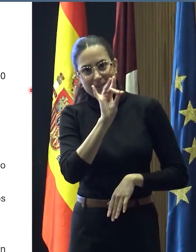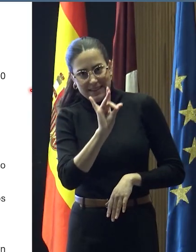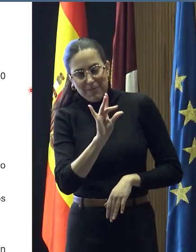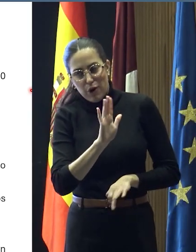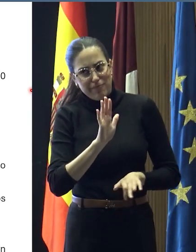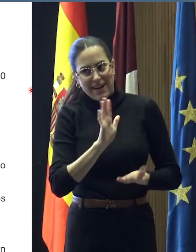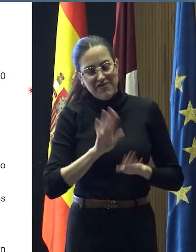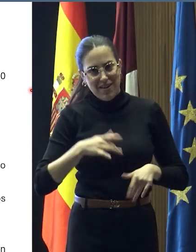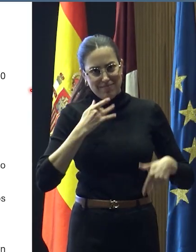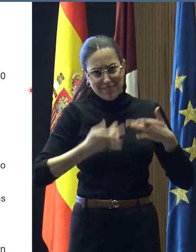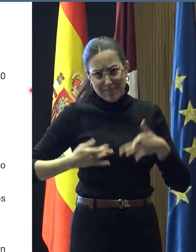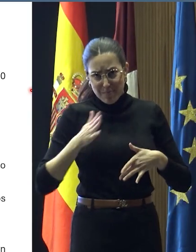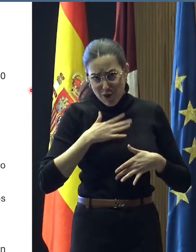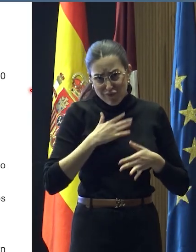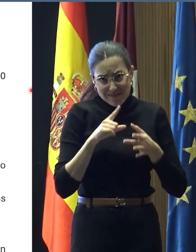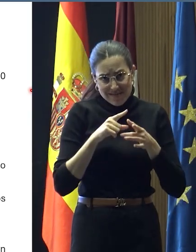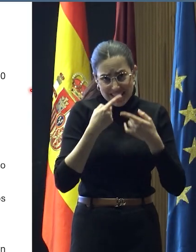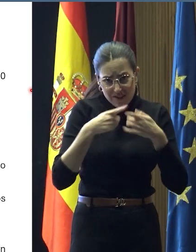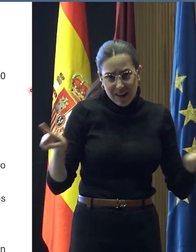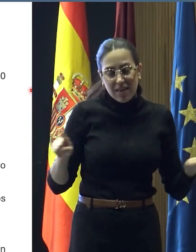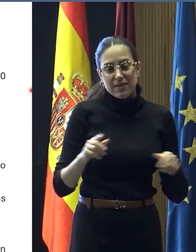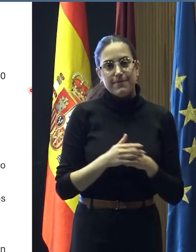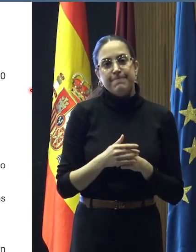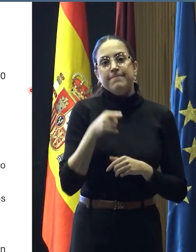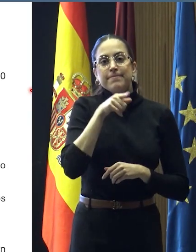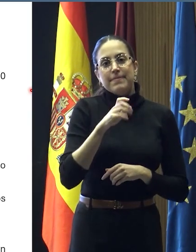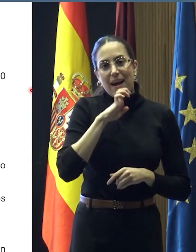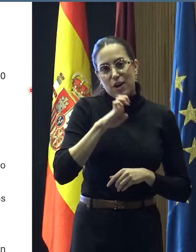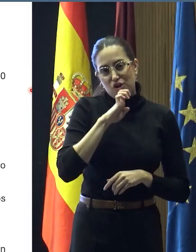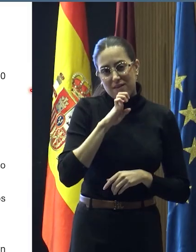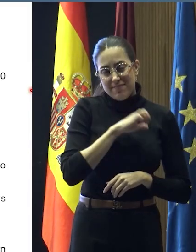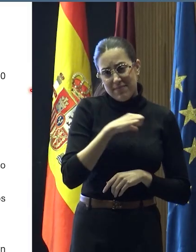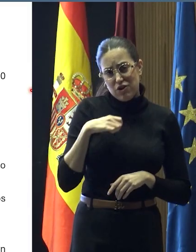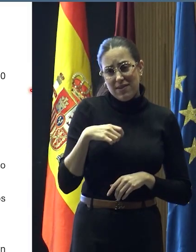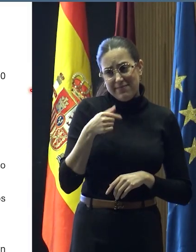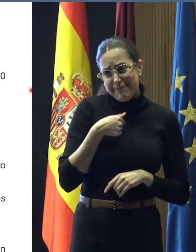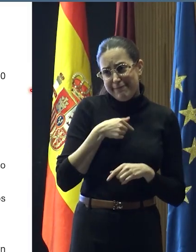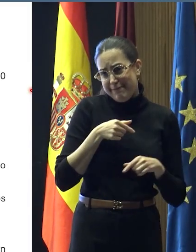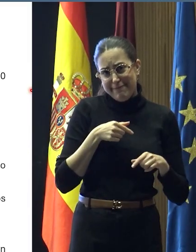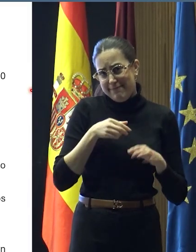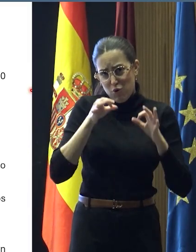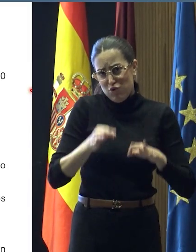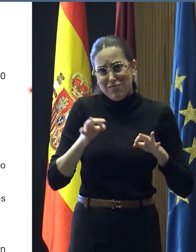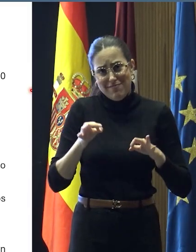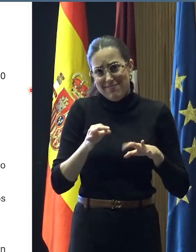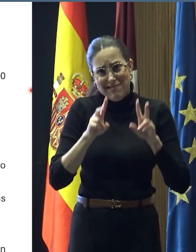la premenopausia. Pues esta anécdota pues también me ha venido al pelo